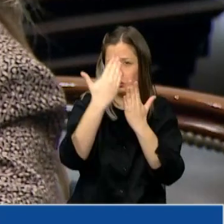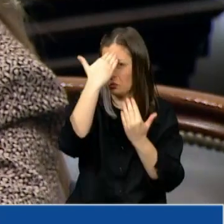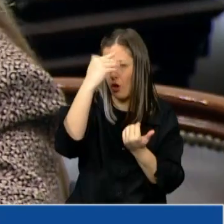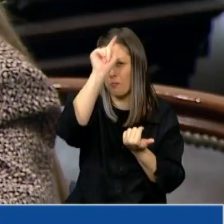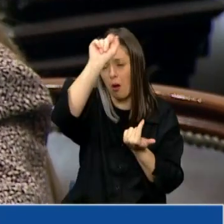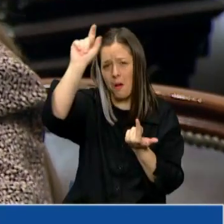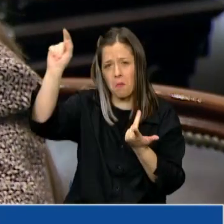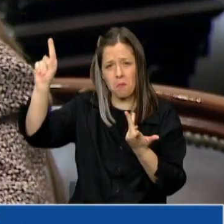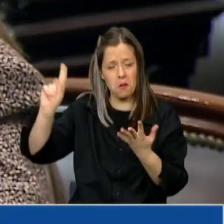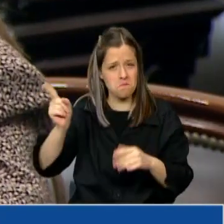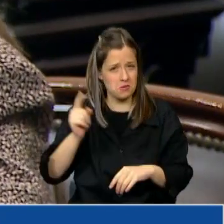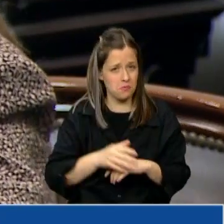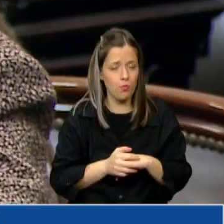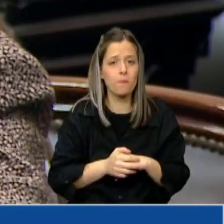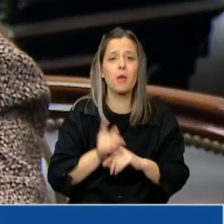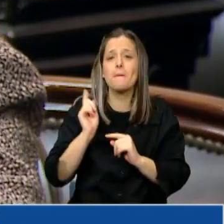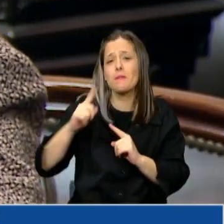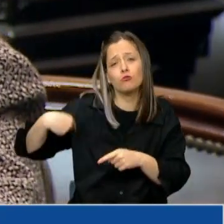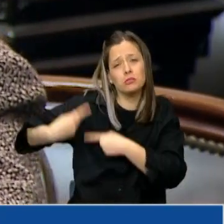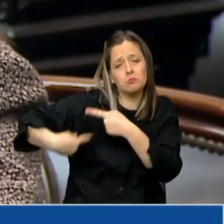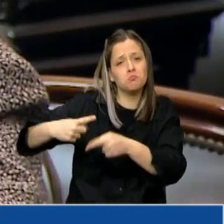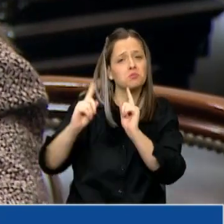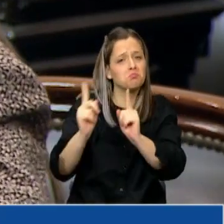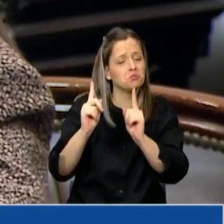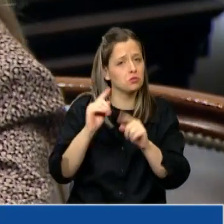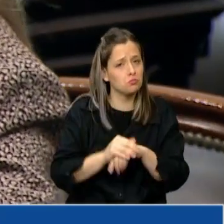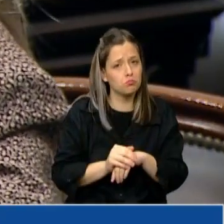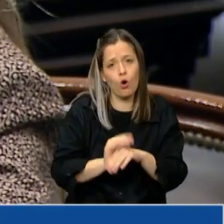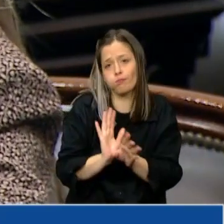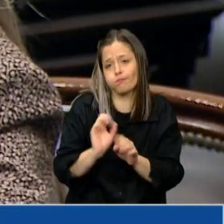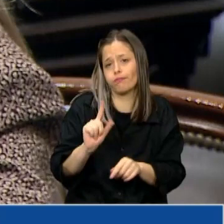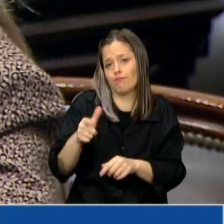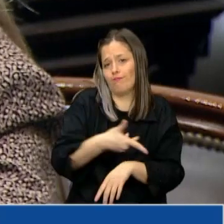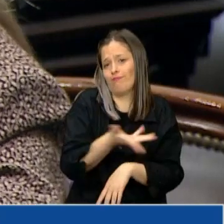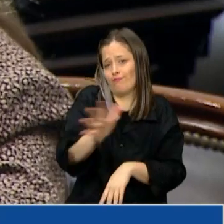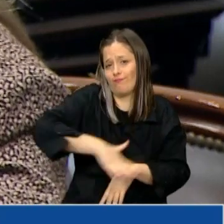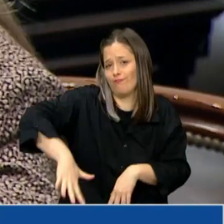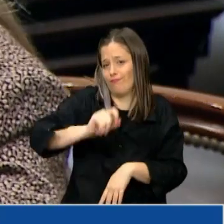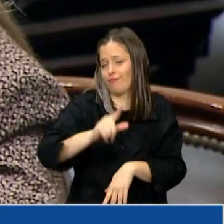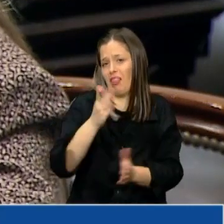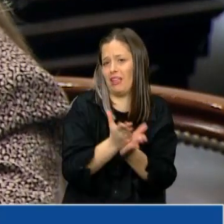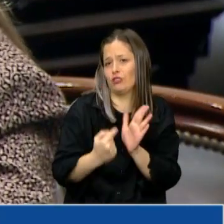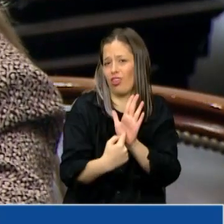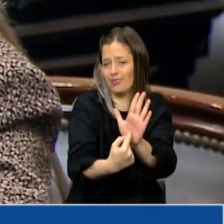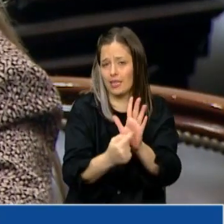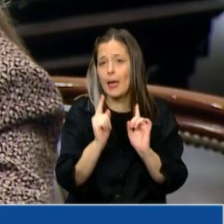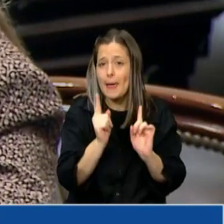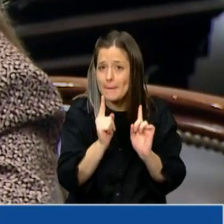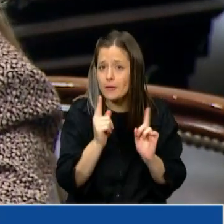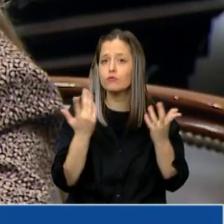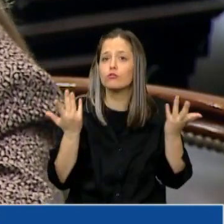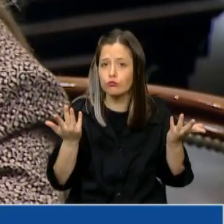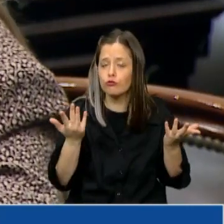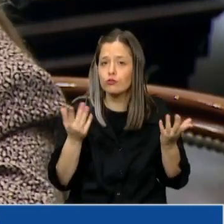que mantiene arraigo dentro de un Estado social de derecho. Por tanto, a partir de esa premisa,